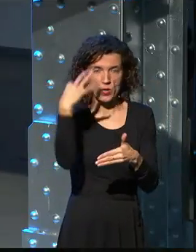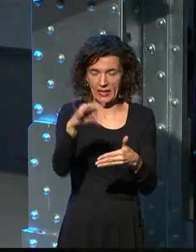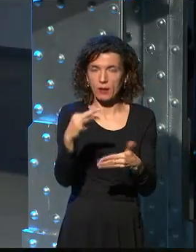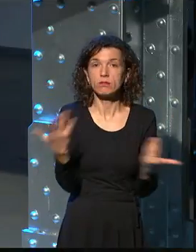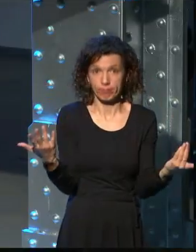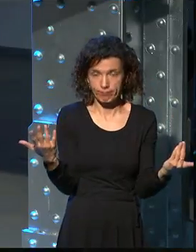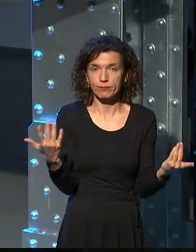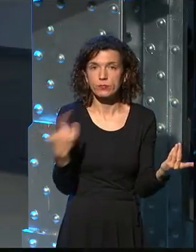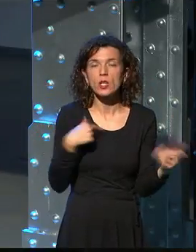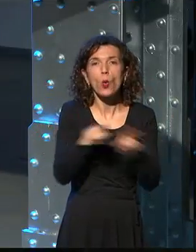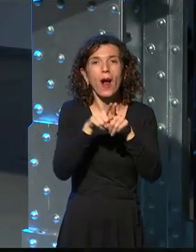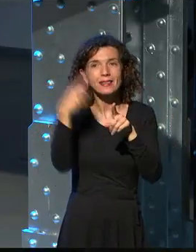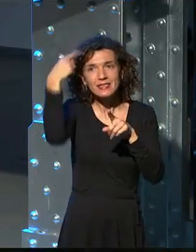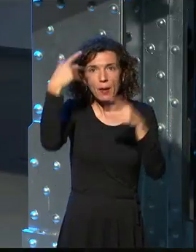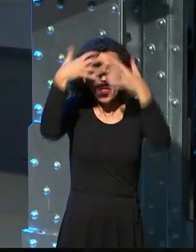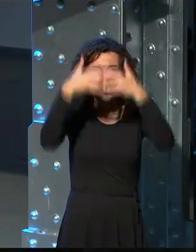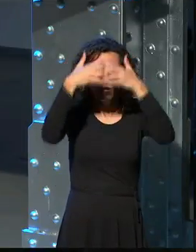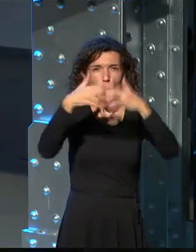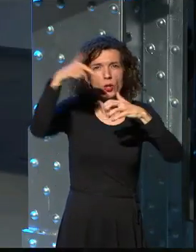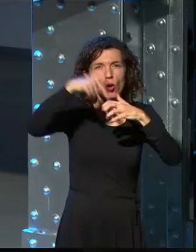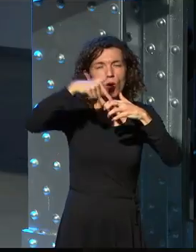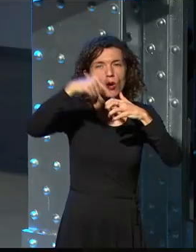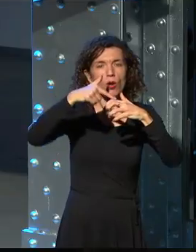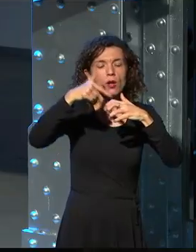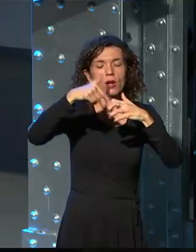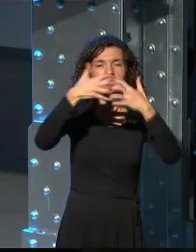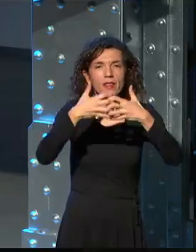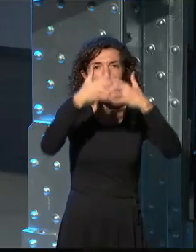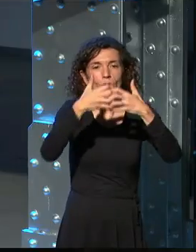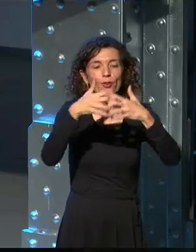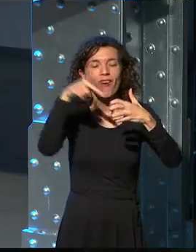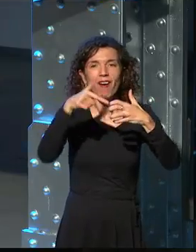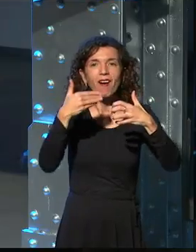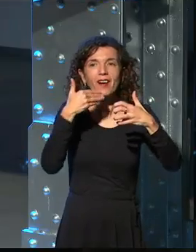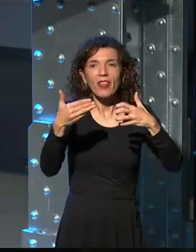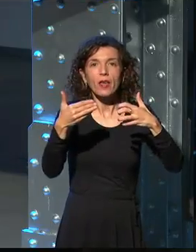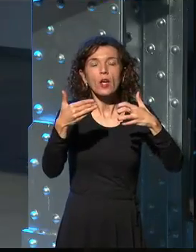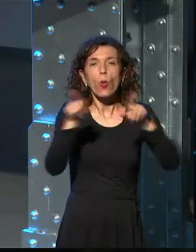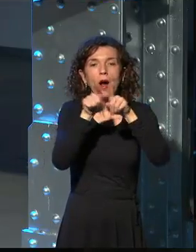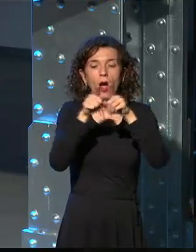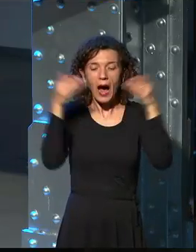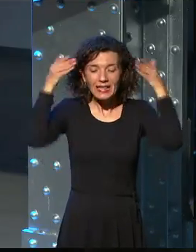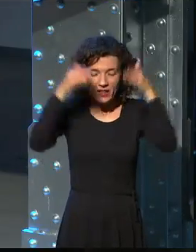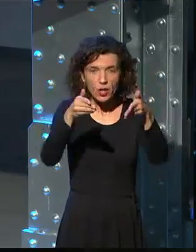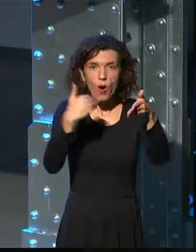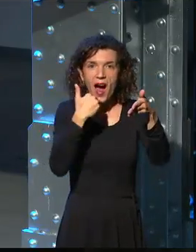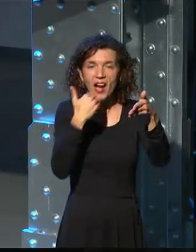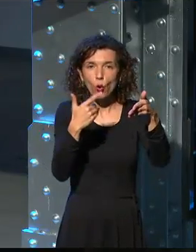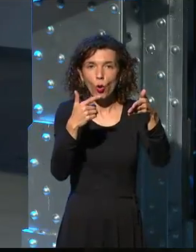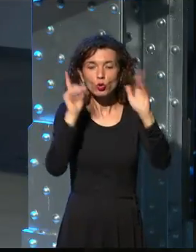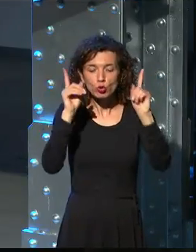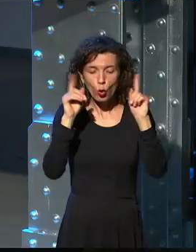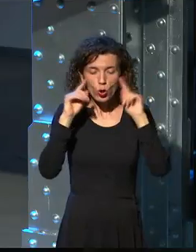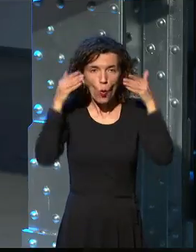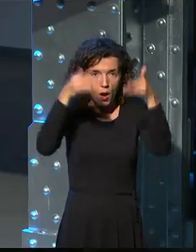son los circuitos que a nivel de nuestro cerebro están facilitando que cuando prestemos atención a algo solo